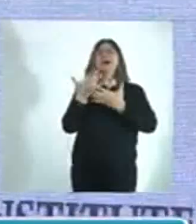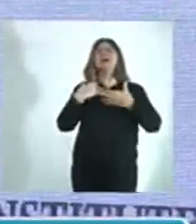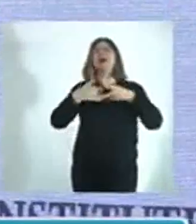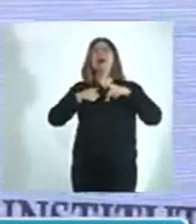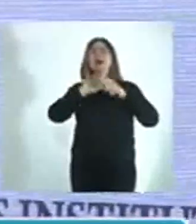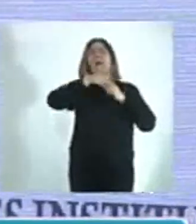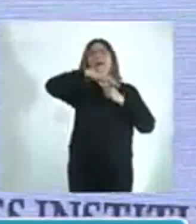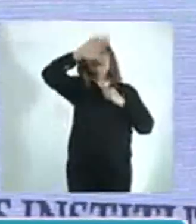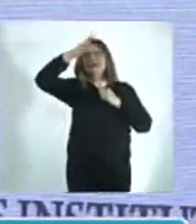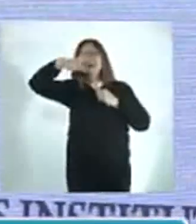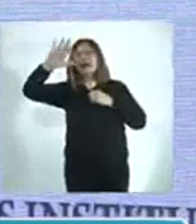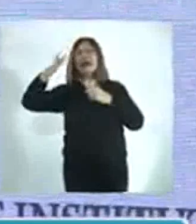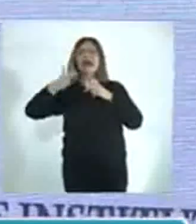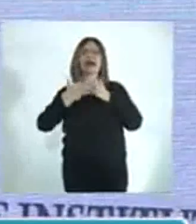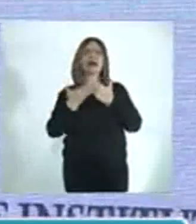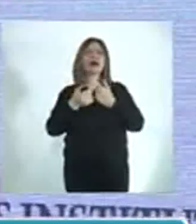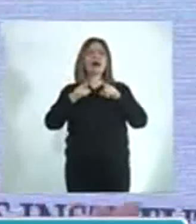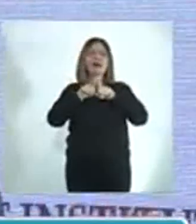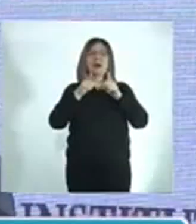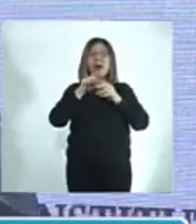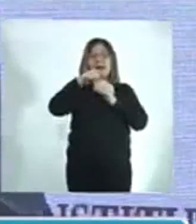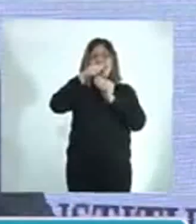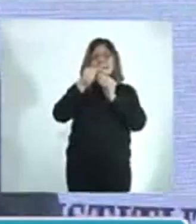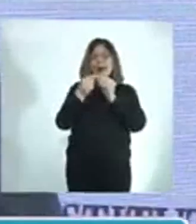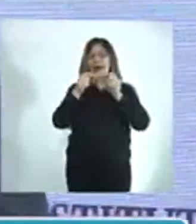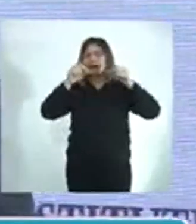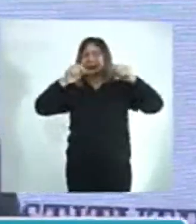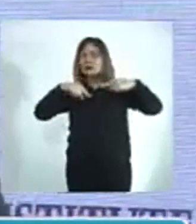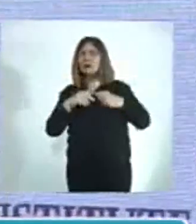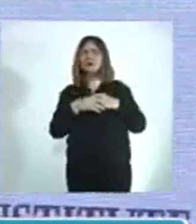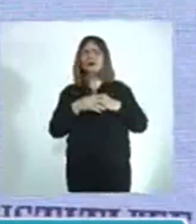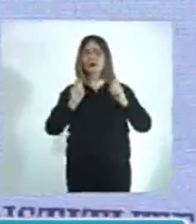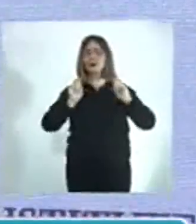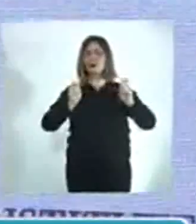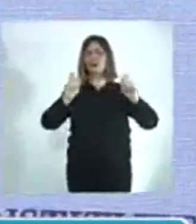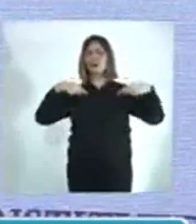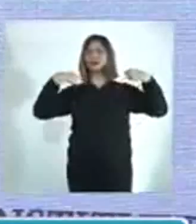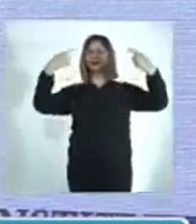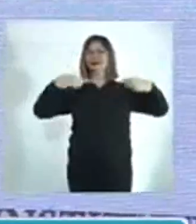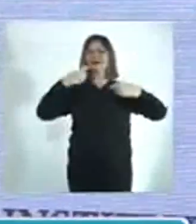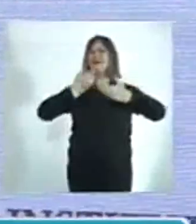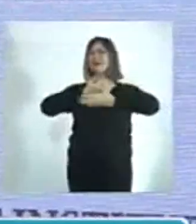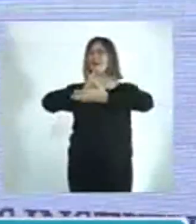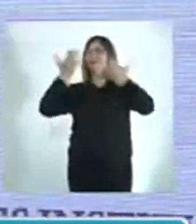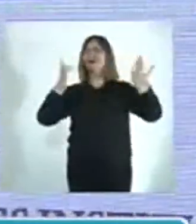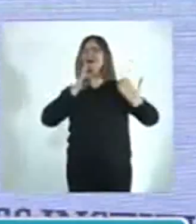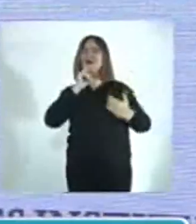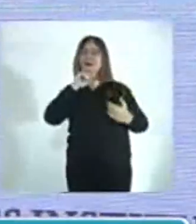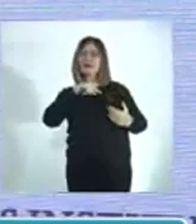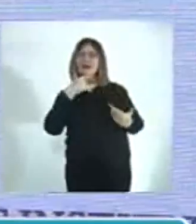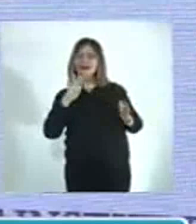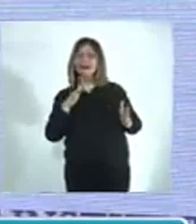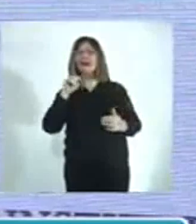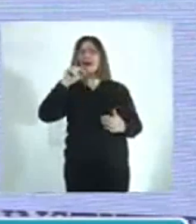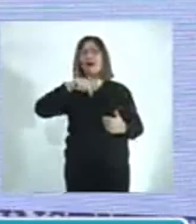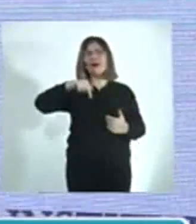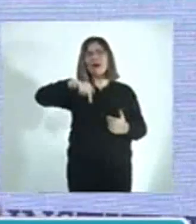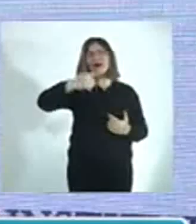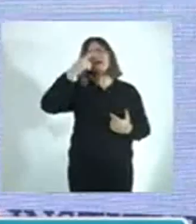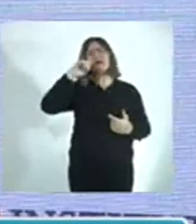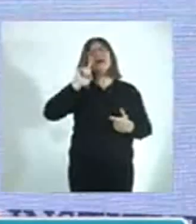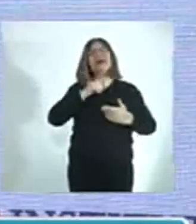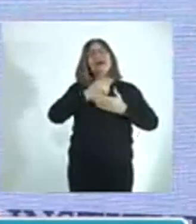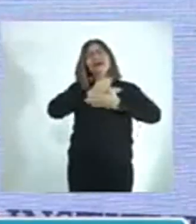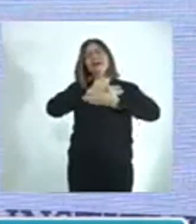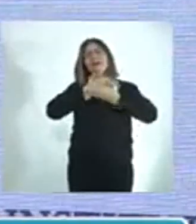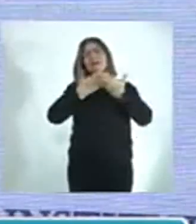nuestro cerro, nuestras yungas, nuestras cosas tan bonitas que tenemos para compartir desde este jardín de la República Argentina. Hoy cerrando ya